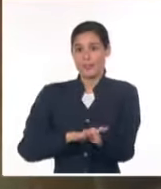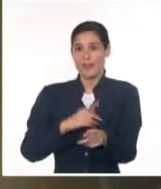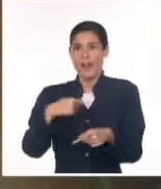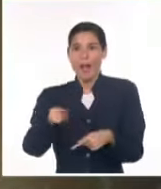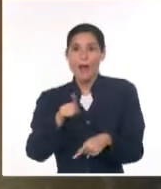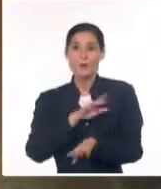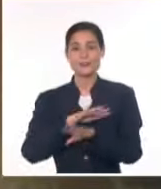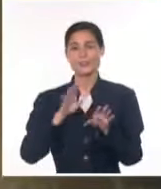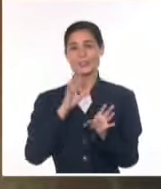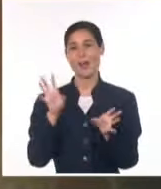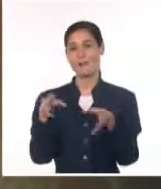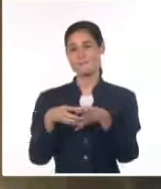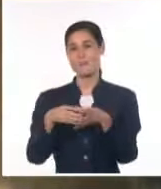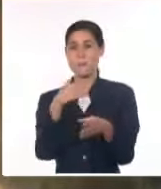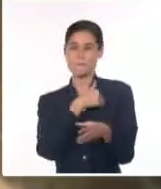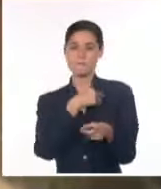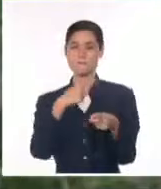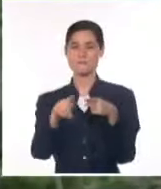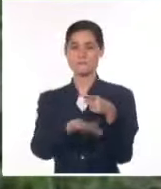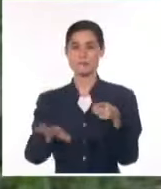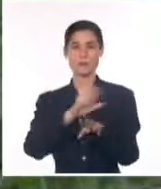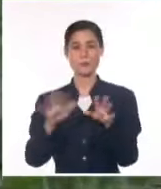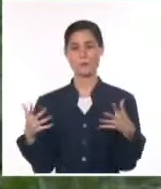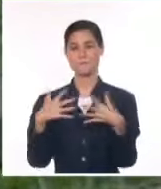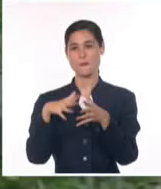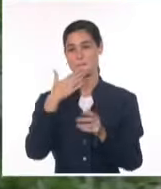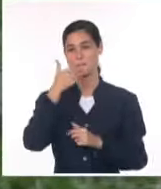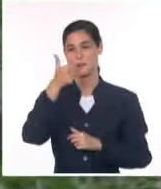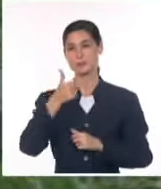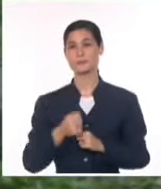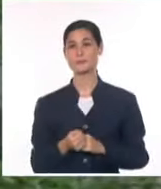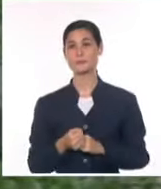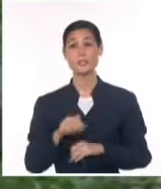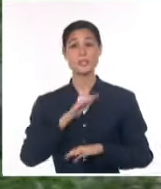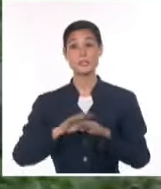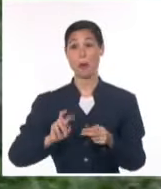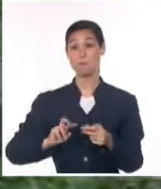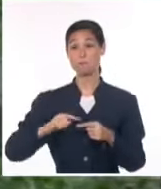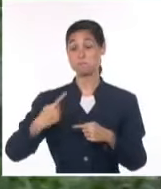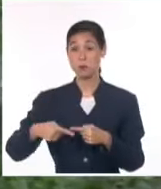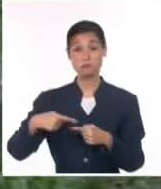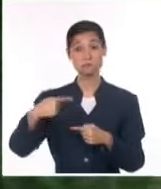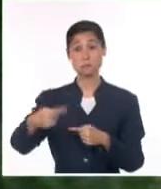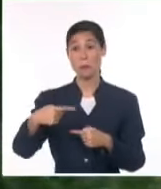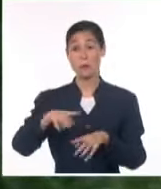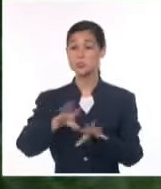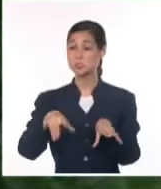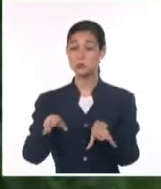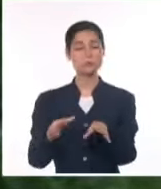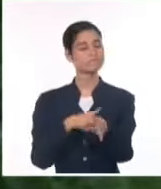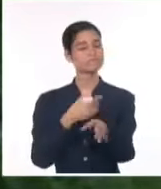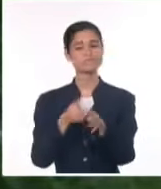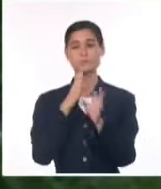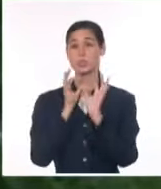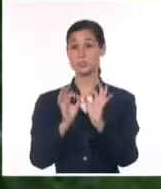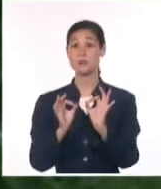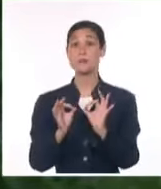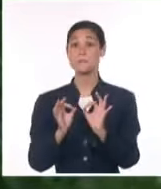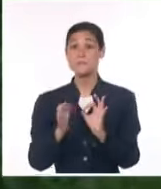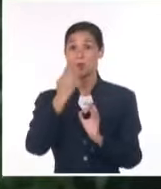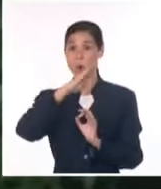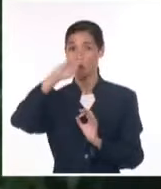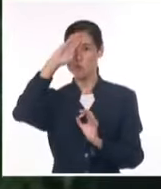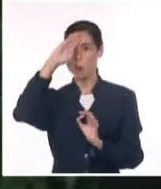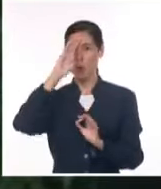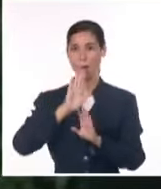MININ. Historias como estas hemos vivido en múltiples situaciones, donde una vez más los cubanos demuestran la